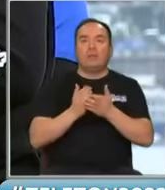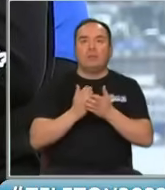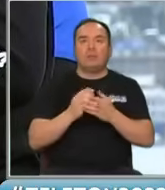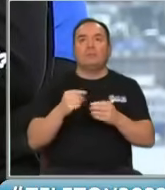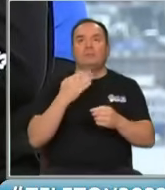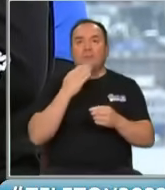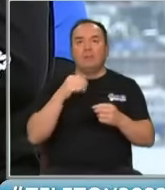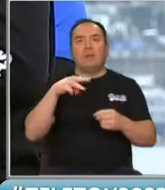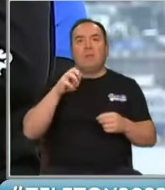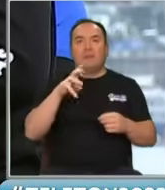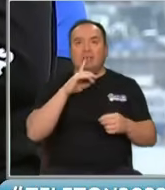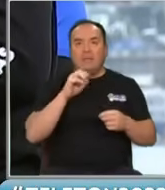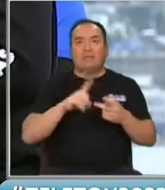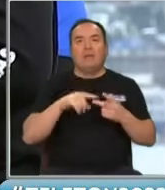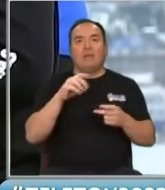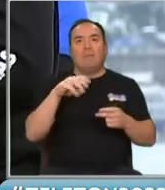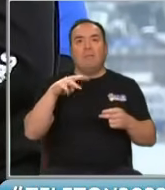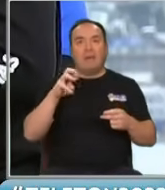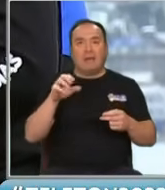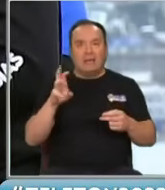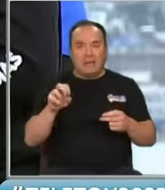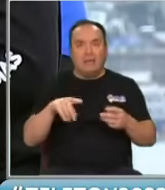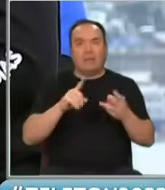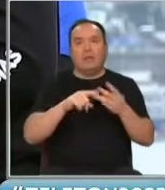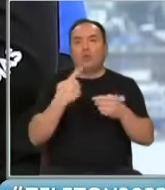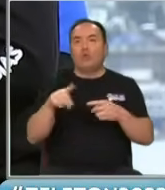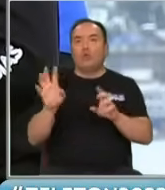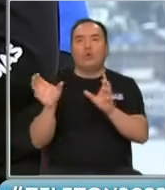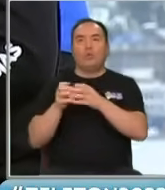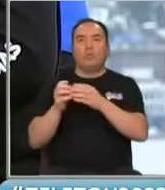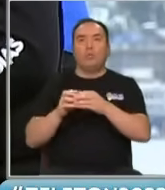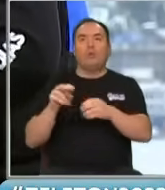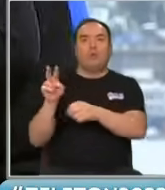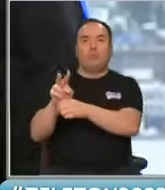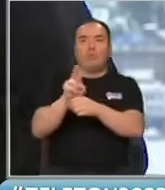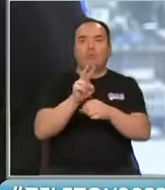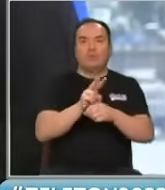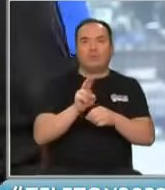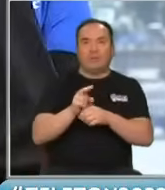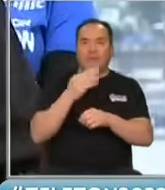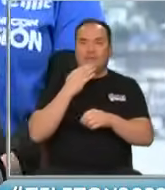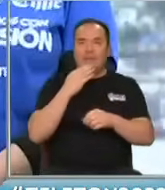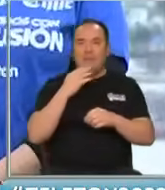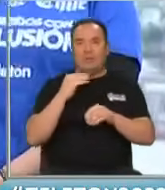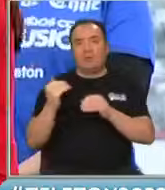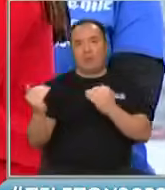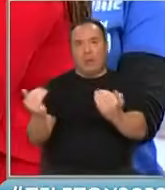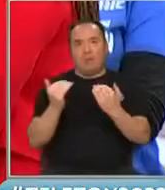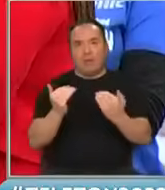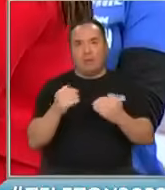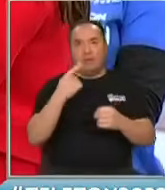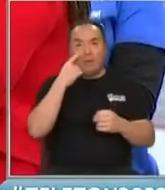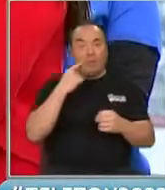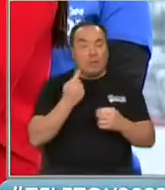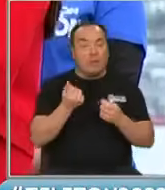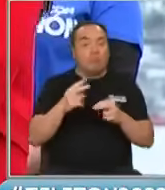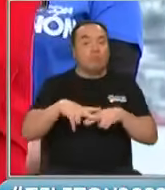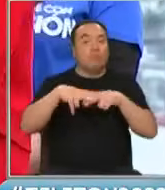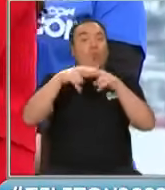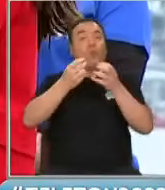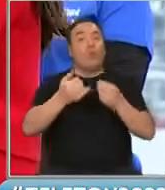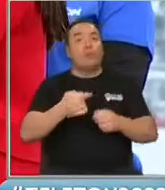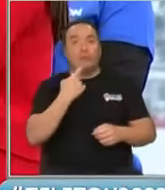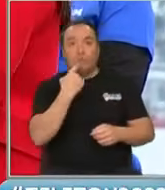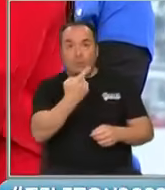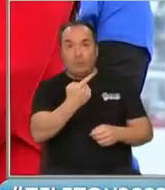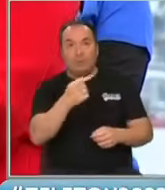Díaz, Macarena, a los profesores, a todos que se pusieron la camiseta en esta causa. Vamos a descubrir entonces el monto. Jorge, el director del Colegio de